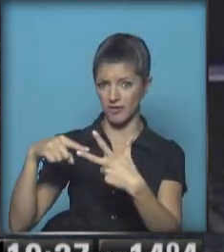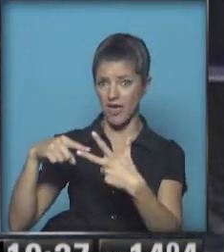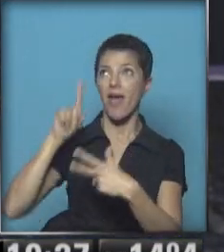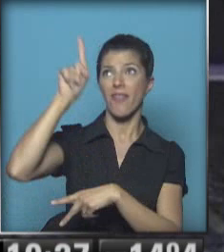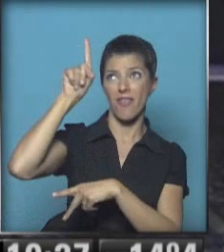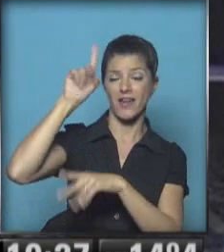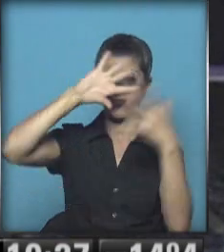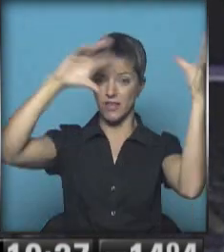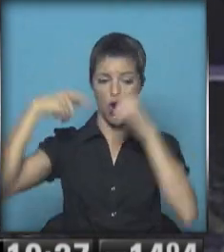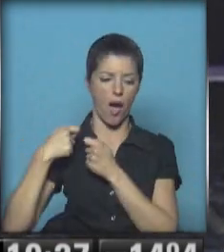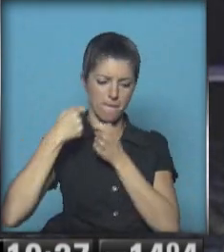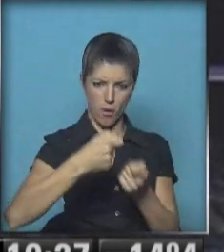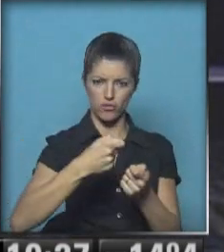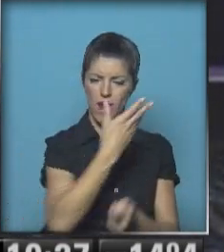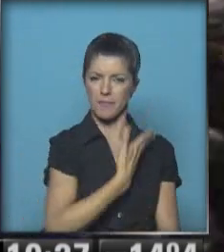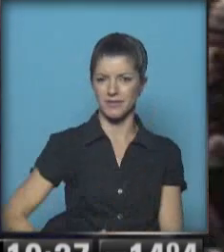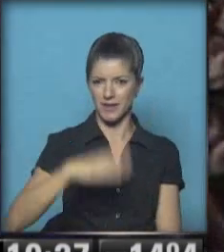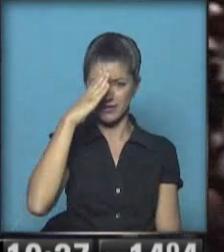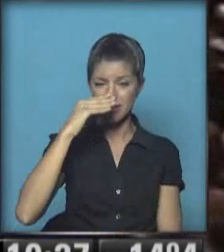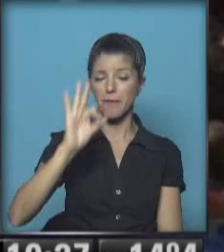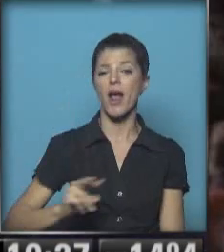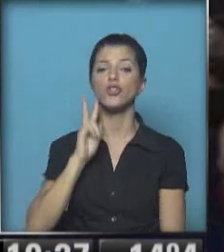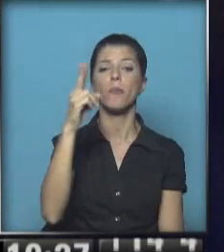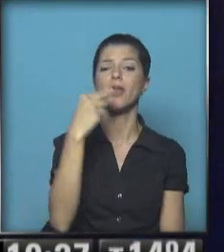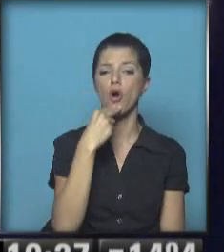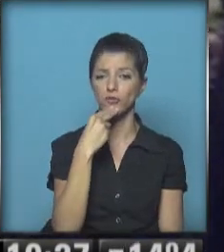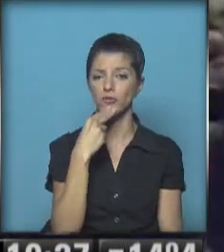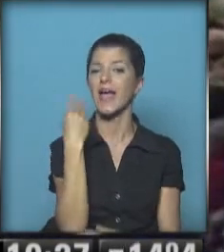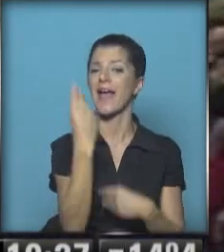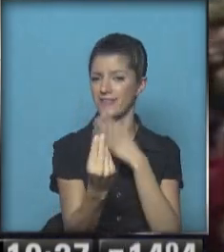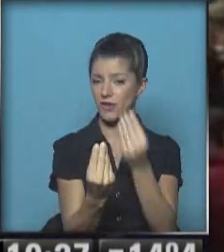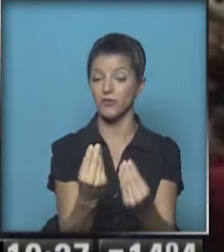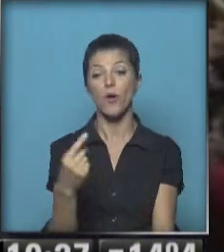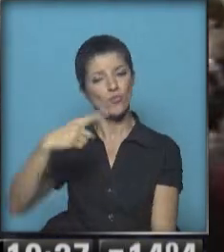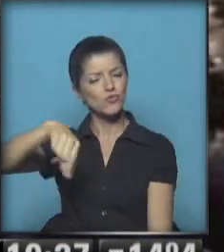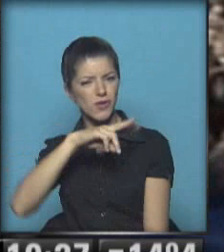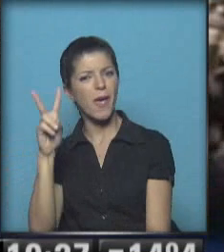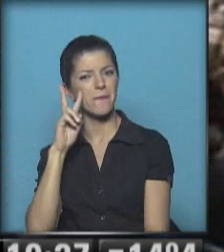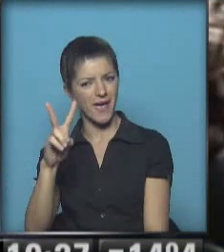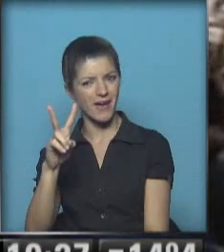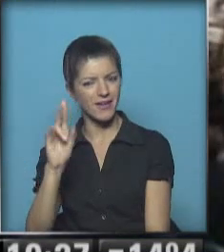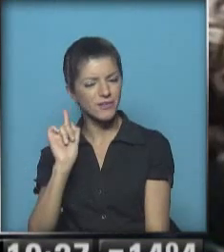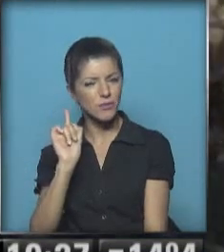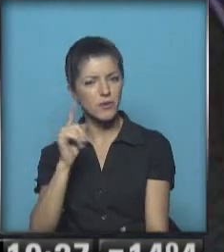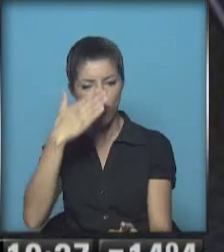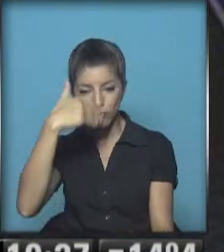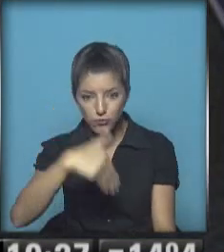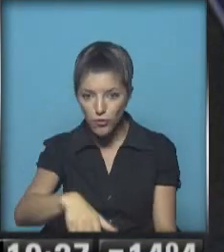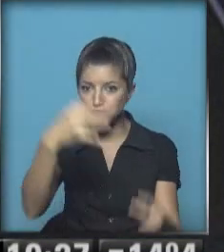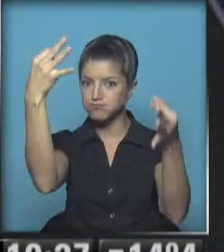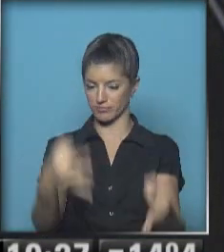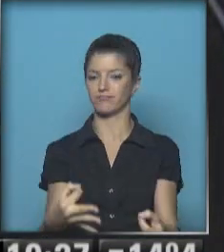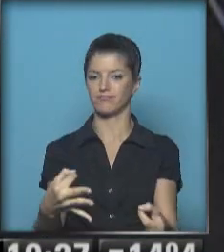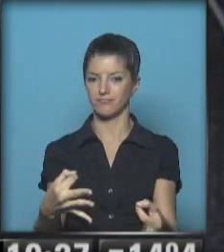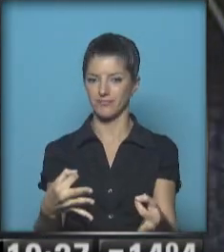cielo a Cristina para que fuera candidata en el 2011. Y fíjense ustedes, ese lapsus fue realidad y desde